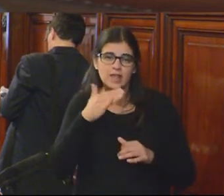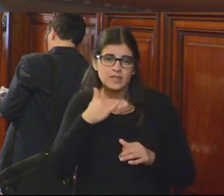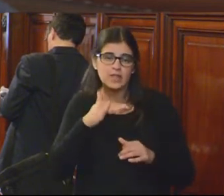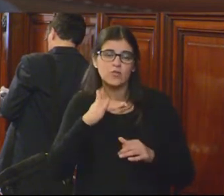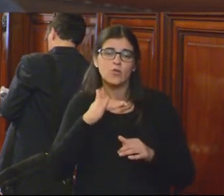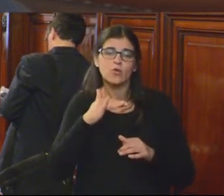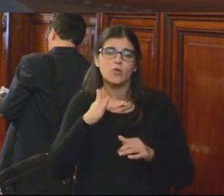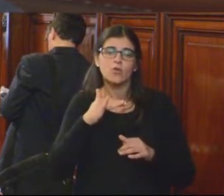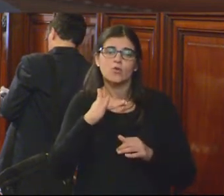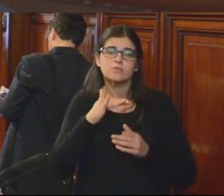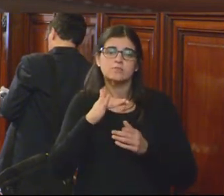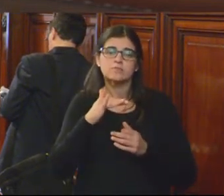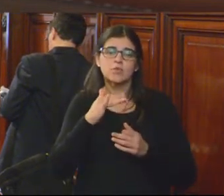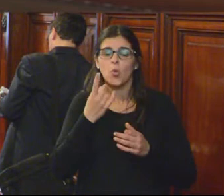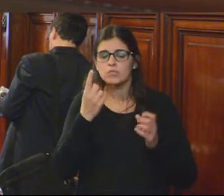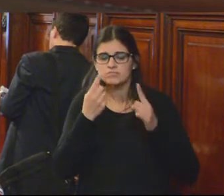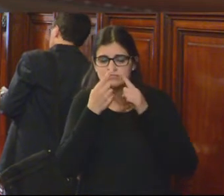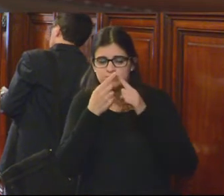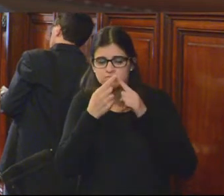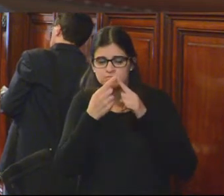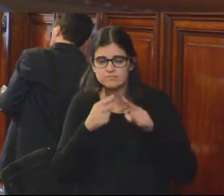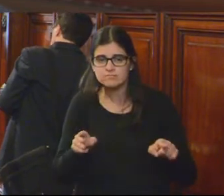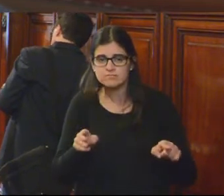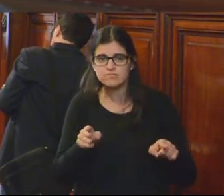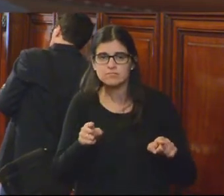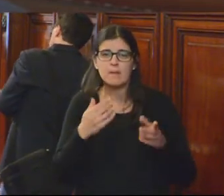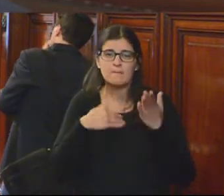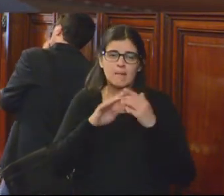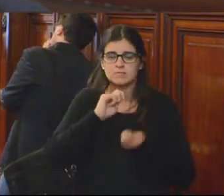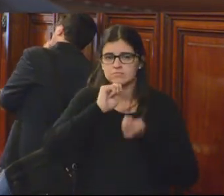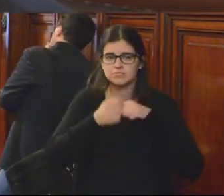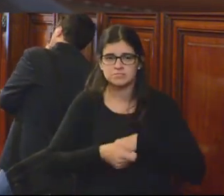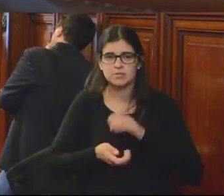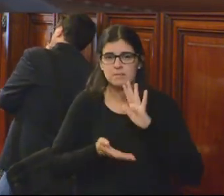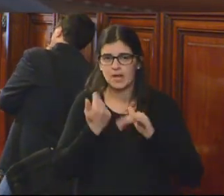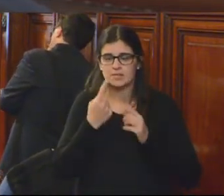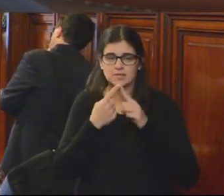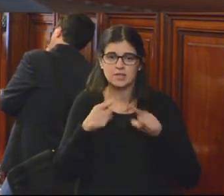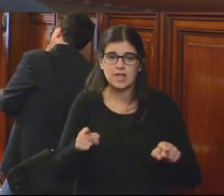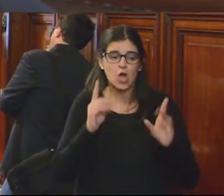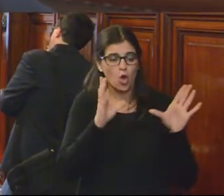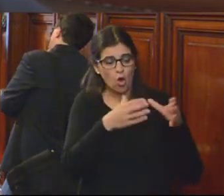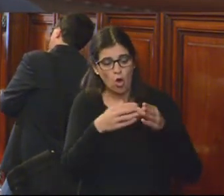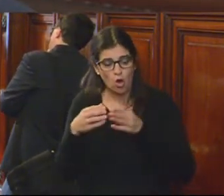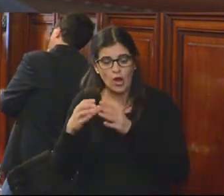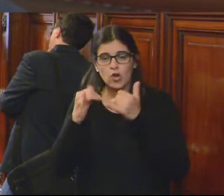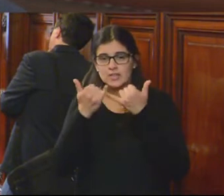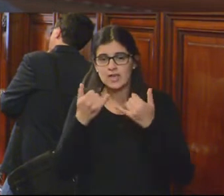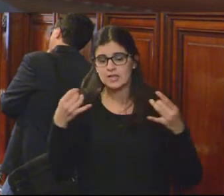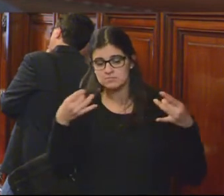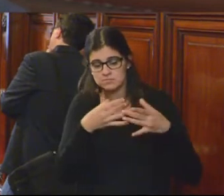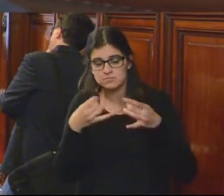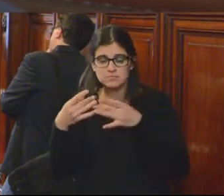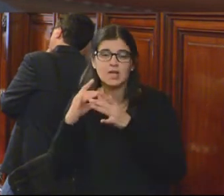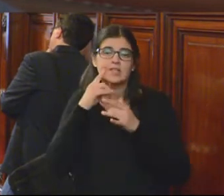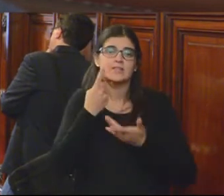también como una de las diferencias más radicales, no solo en cuanto a los órganos constituidos, la